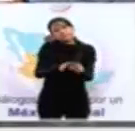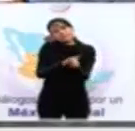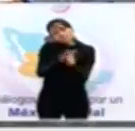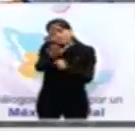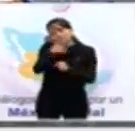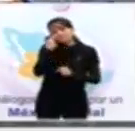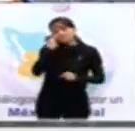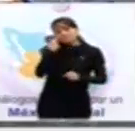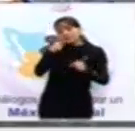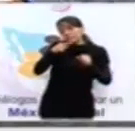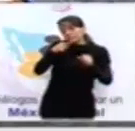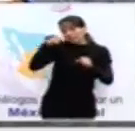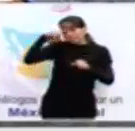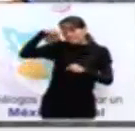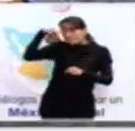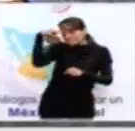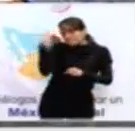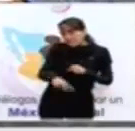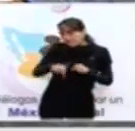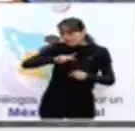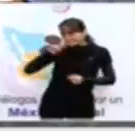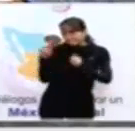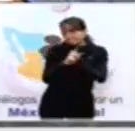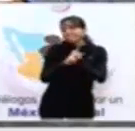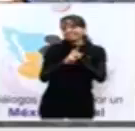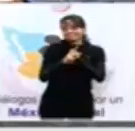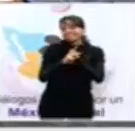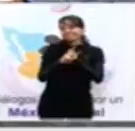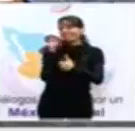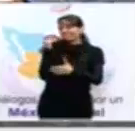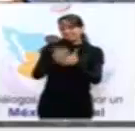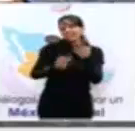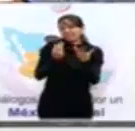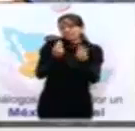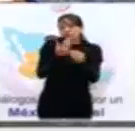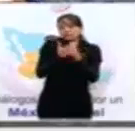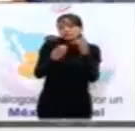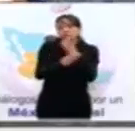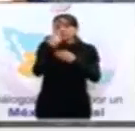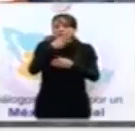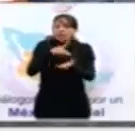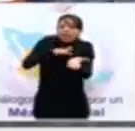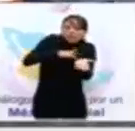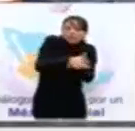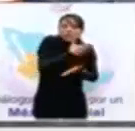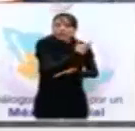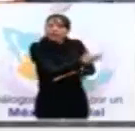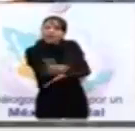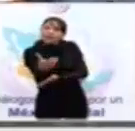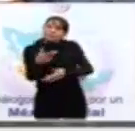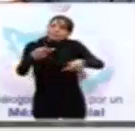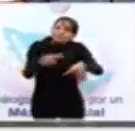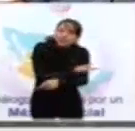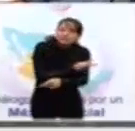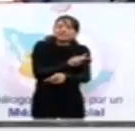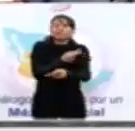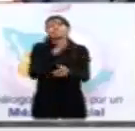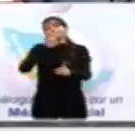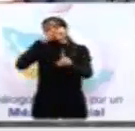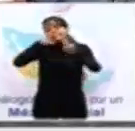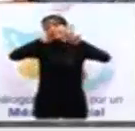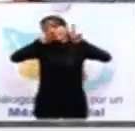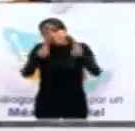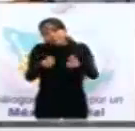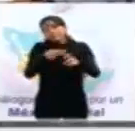empezaría diciendo que pues todavía México tiene retos importantísimos en el área rural, en el